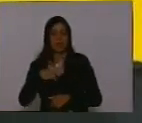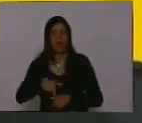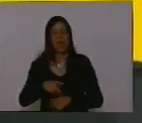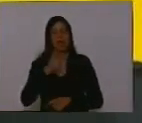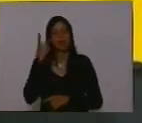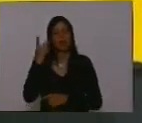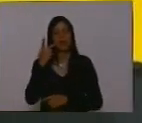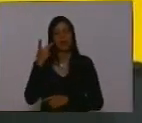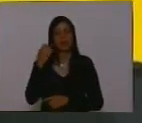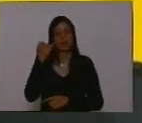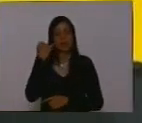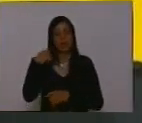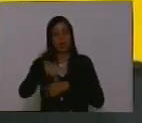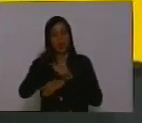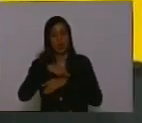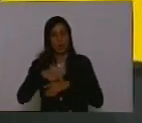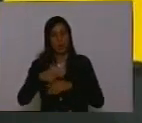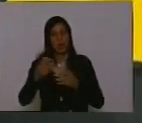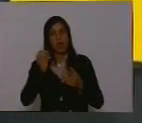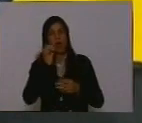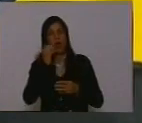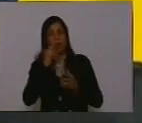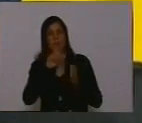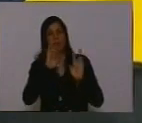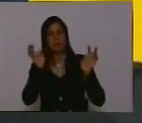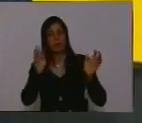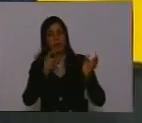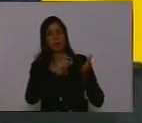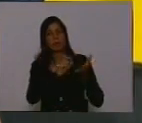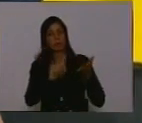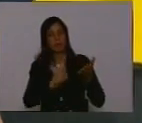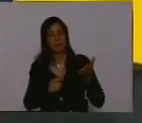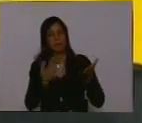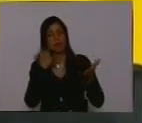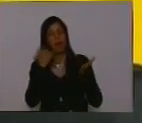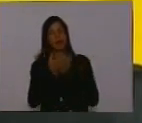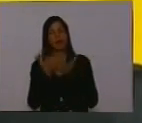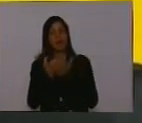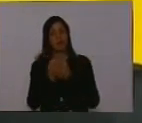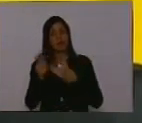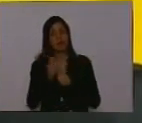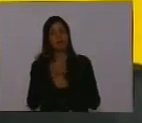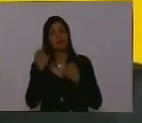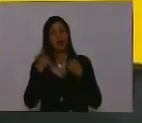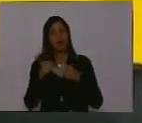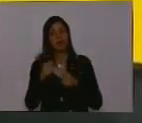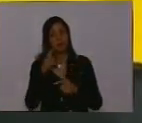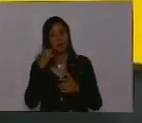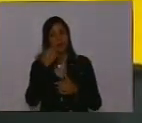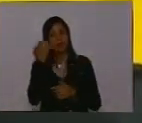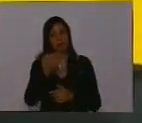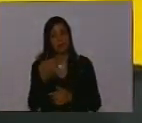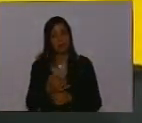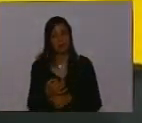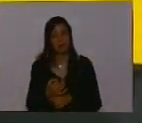políticas públicas que incluyen a la juventud venezolana, que es un hecho palpable, concreto y real,